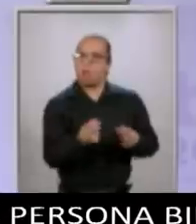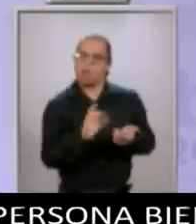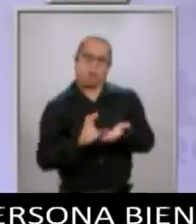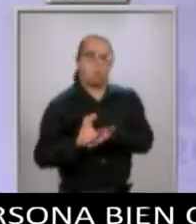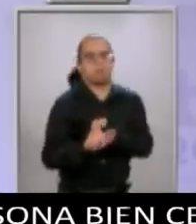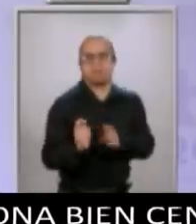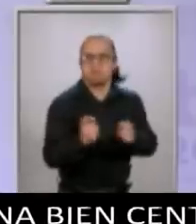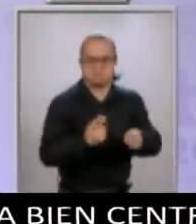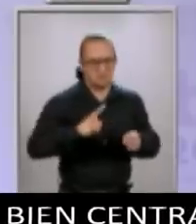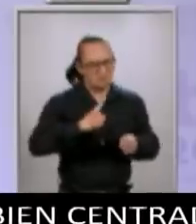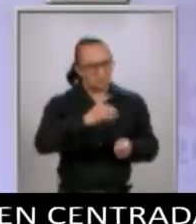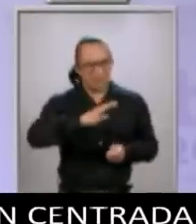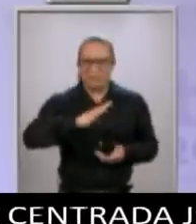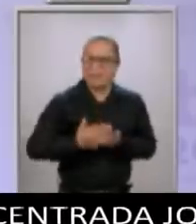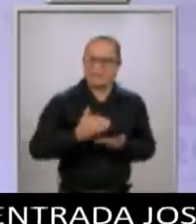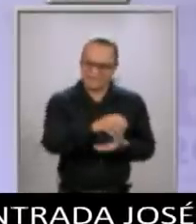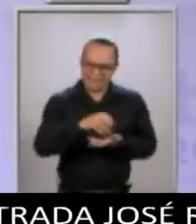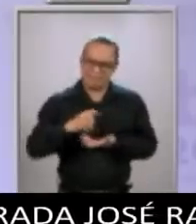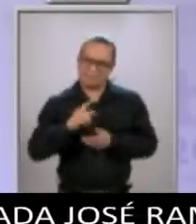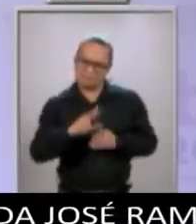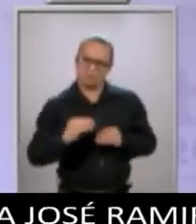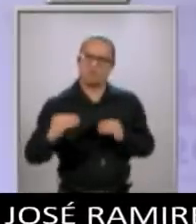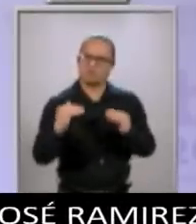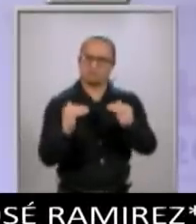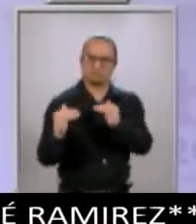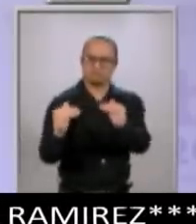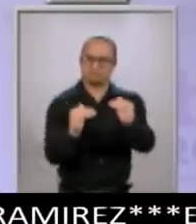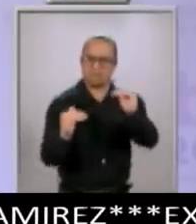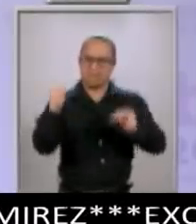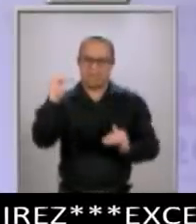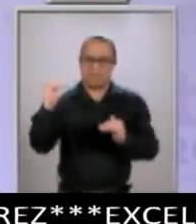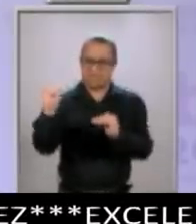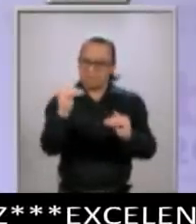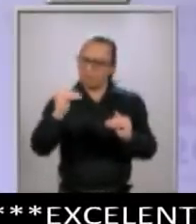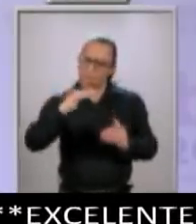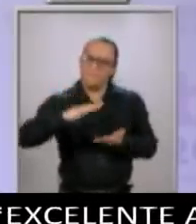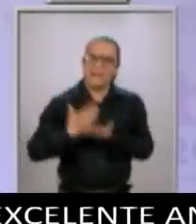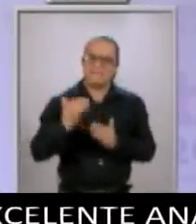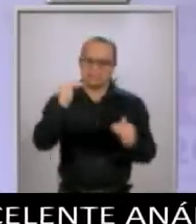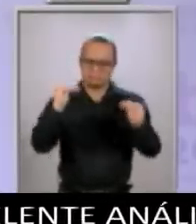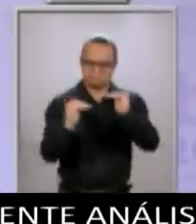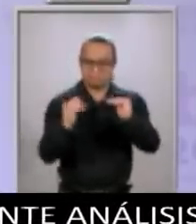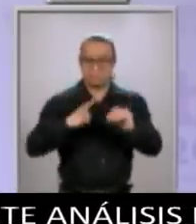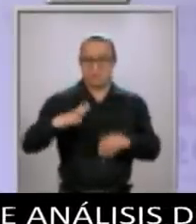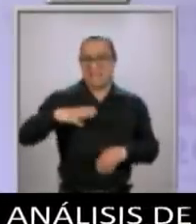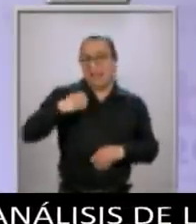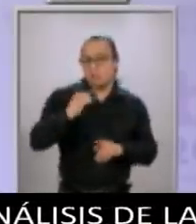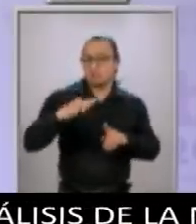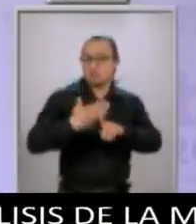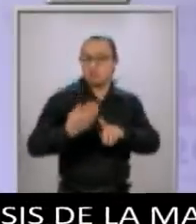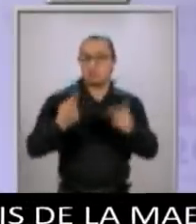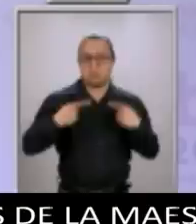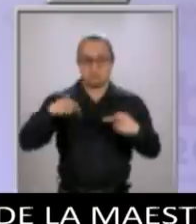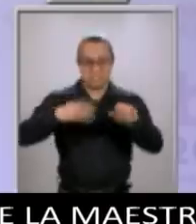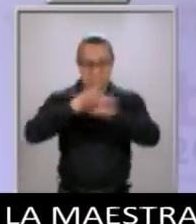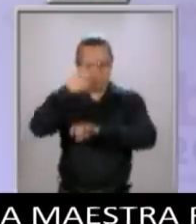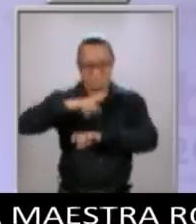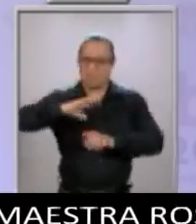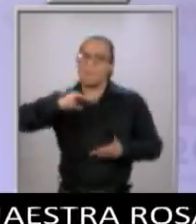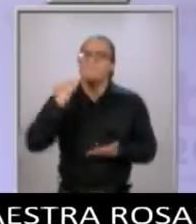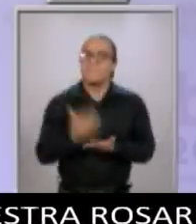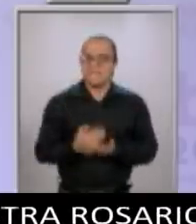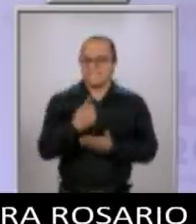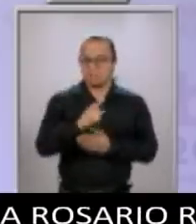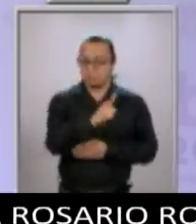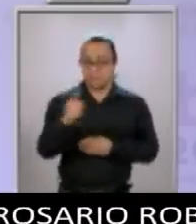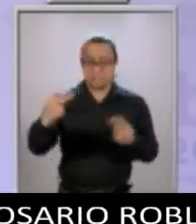nos aprobaron a las dos moderadoras, a mí para el primer debate y a Pamela Cerdeira para el segundo debate. Y me